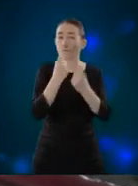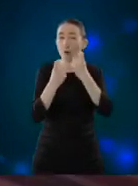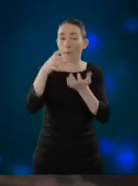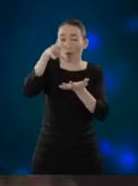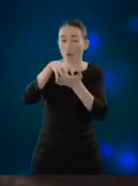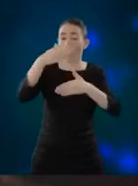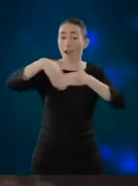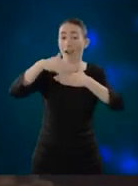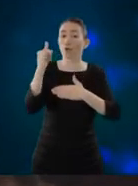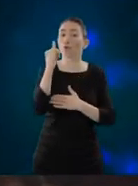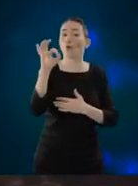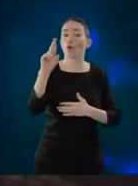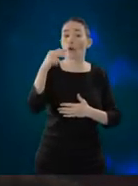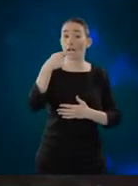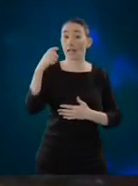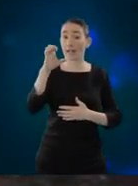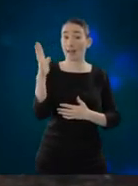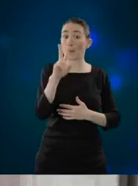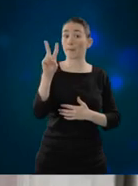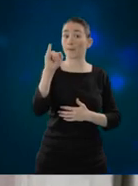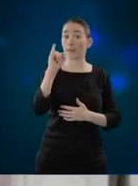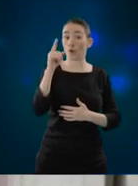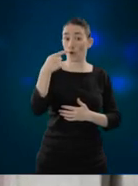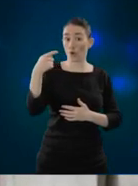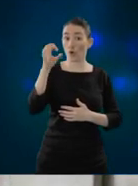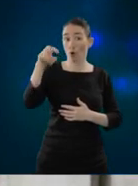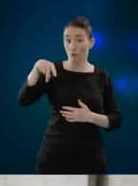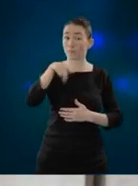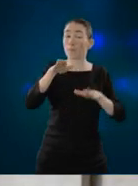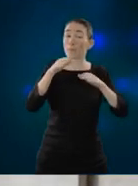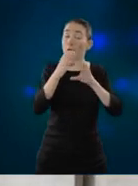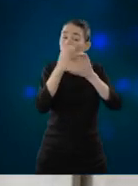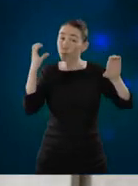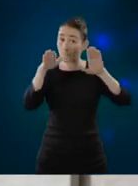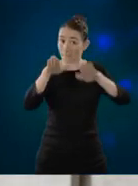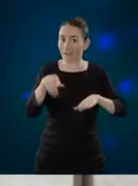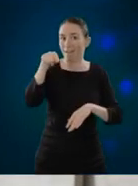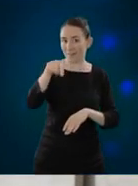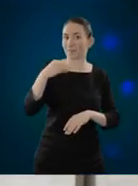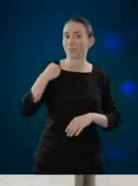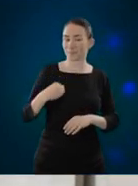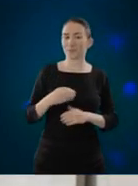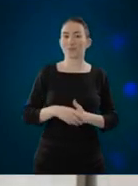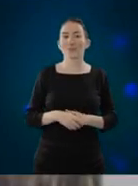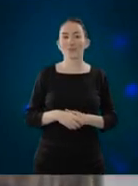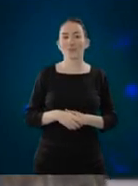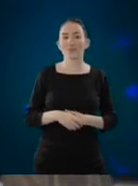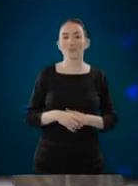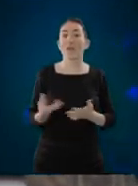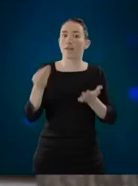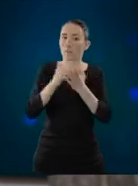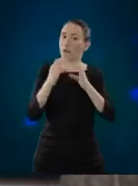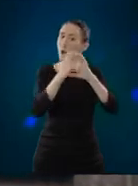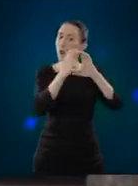en el punto de información de la calle Jorge Irigón, donde paran los autobuses. Además, el servicio